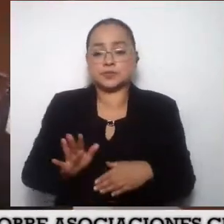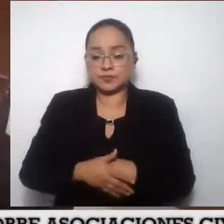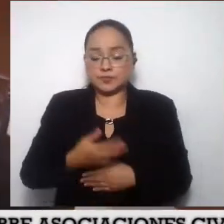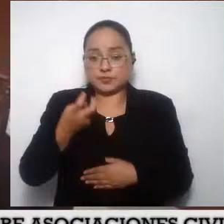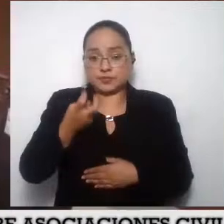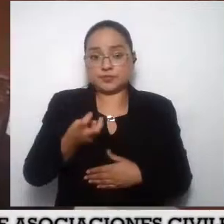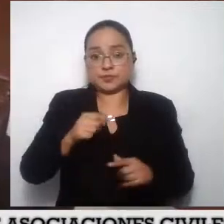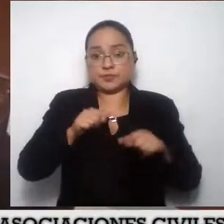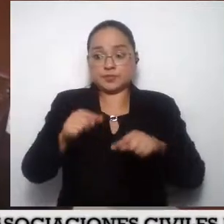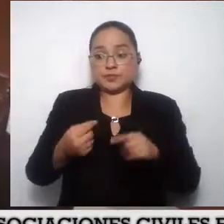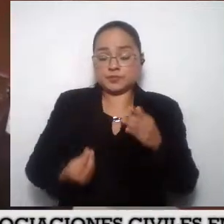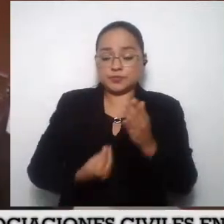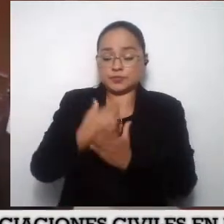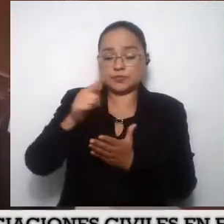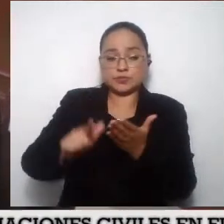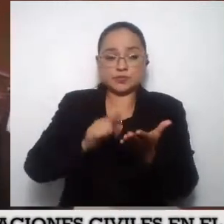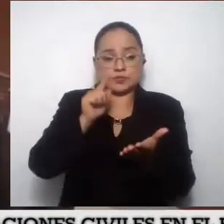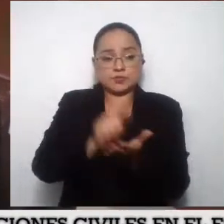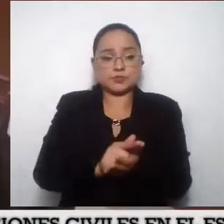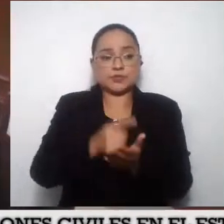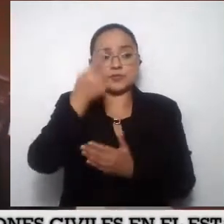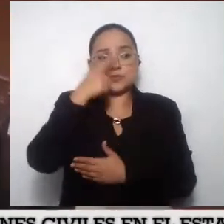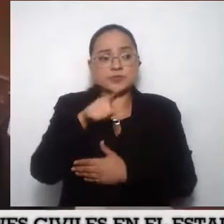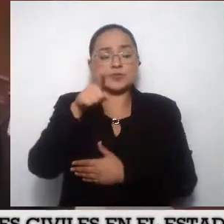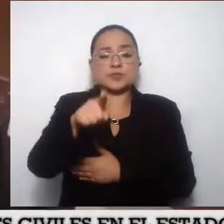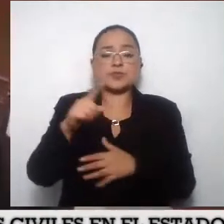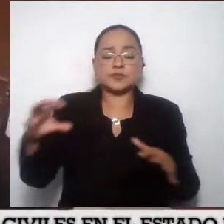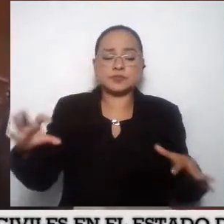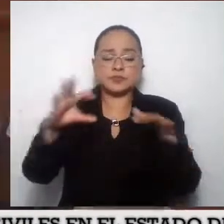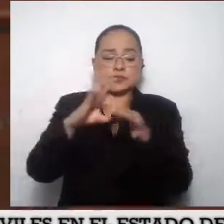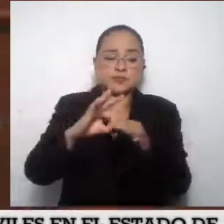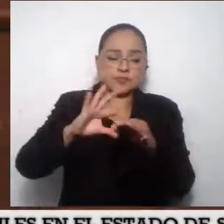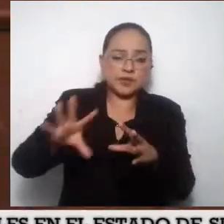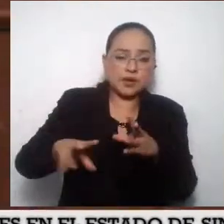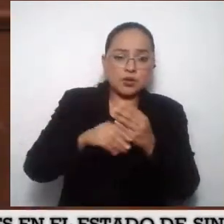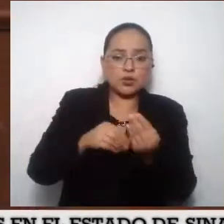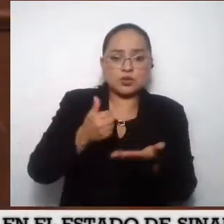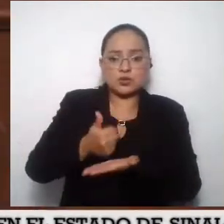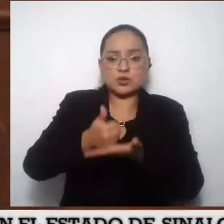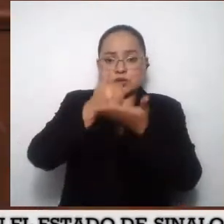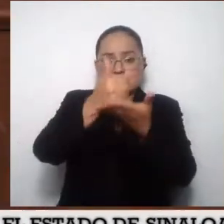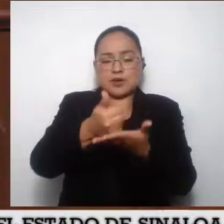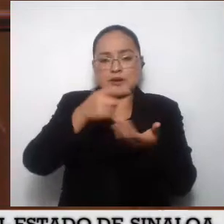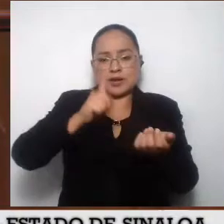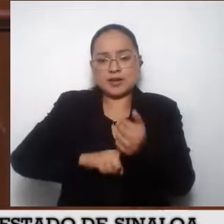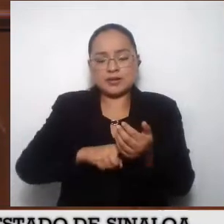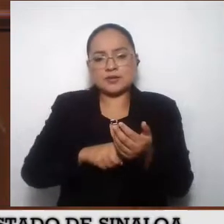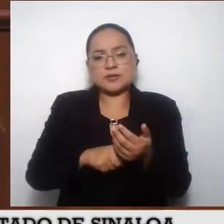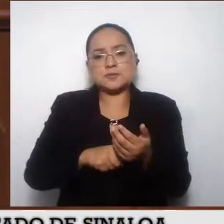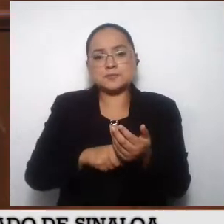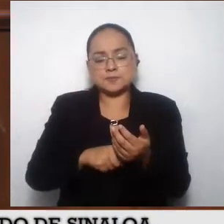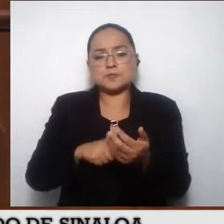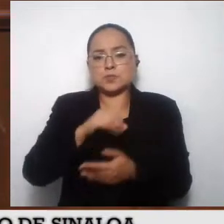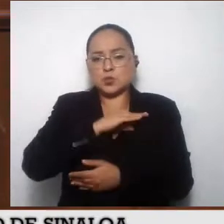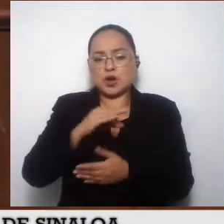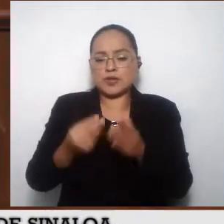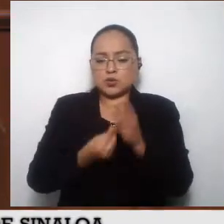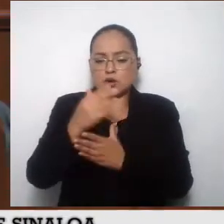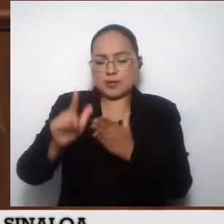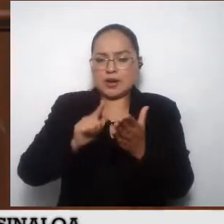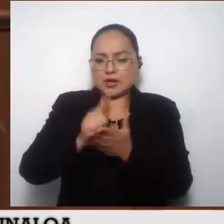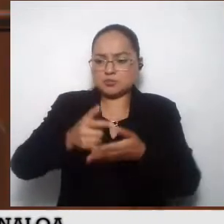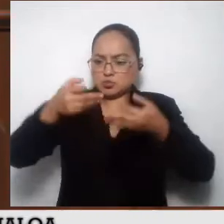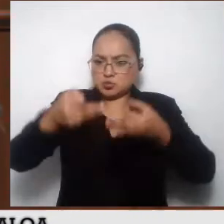ley que vaya respaldada por todos estos elementos puede ser una ley efectiva y que puede ayudar